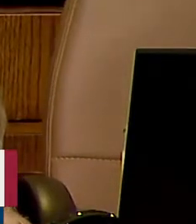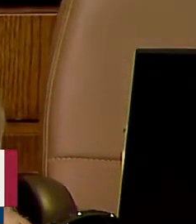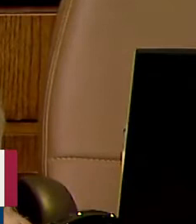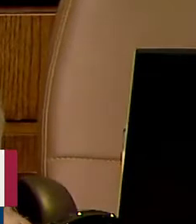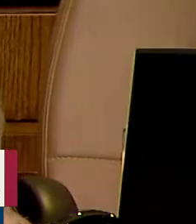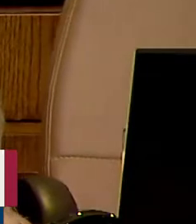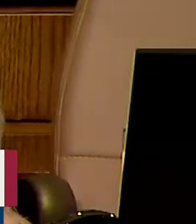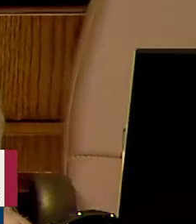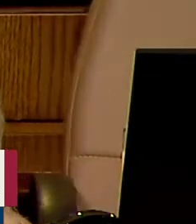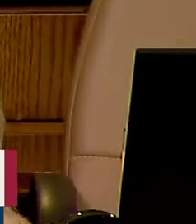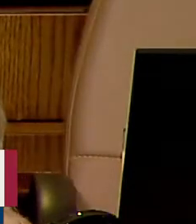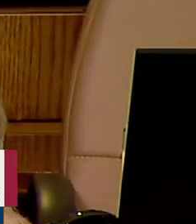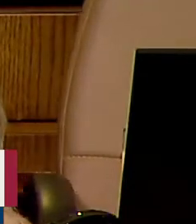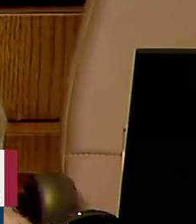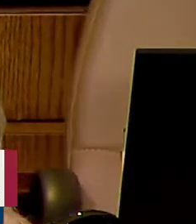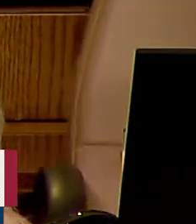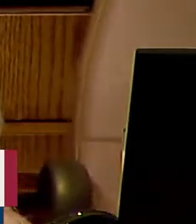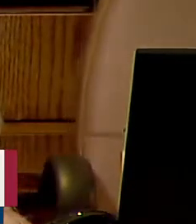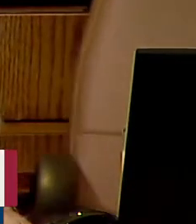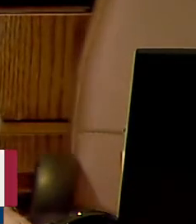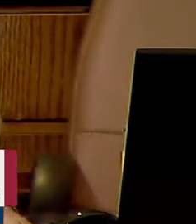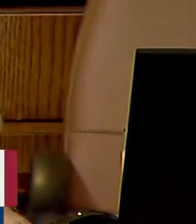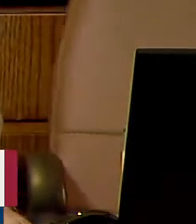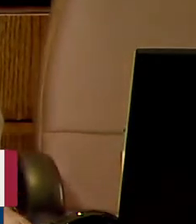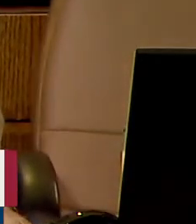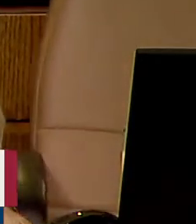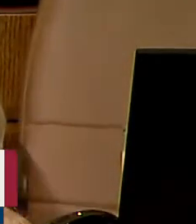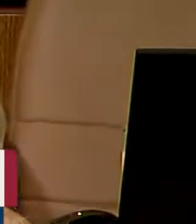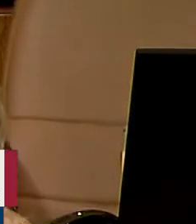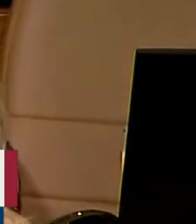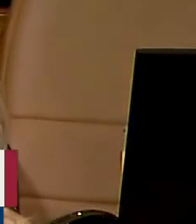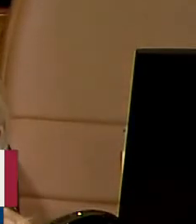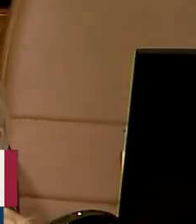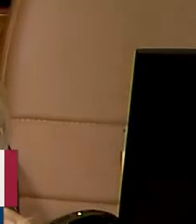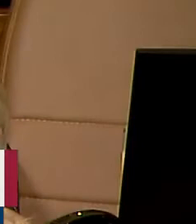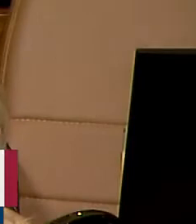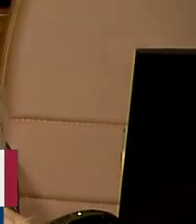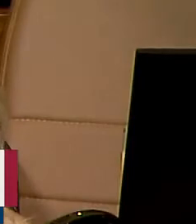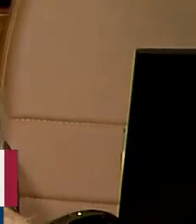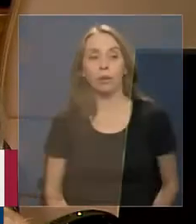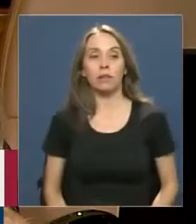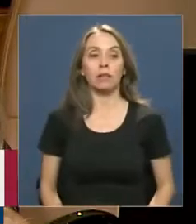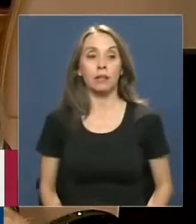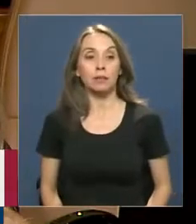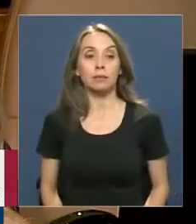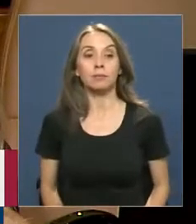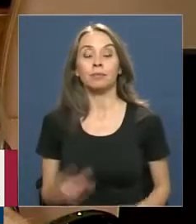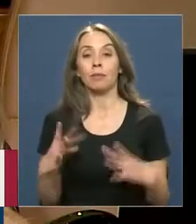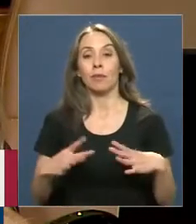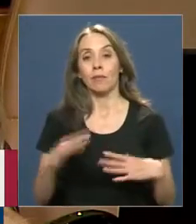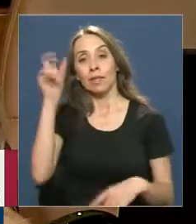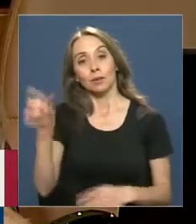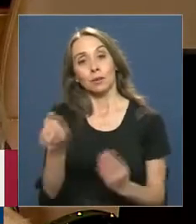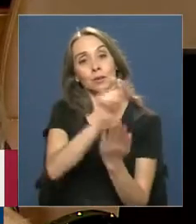Ahí sí. Señor presidente, muchas gracias. Quiero felicitar a los mocionantes, felicitar particularmente a Carolina